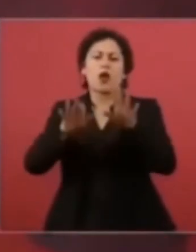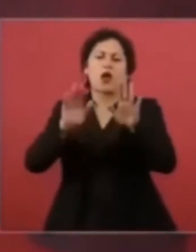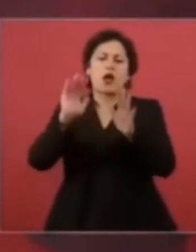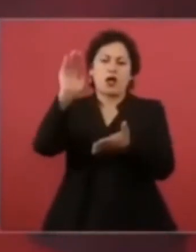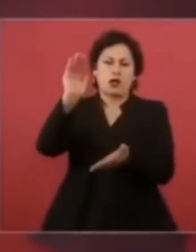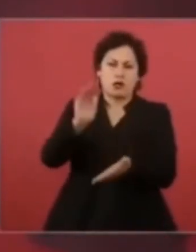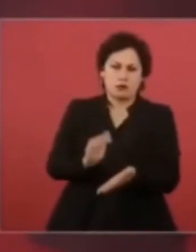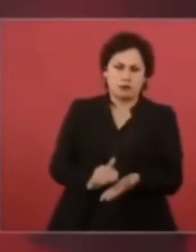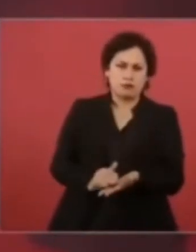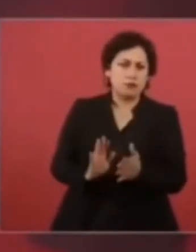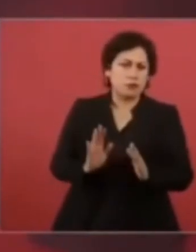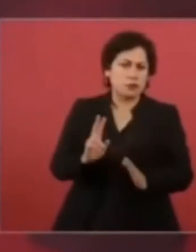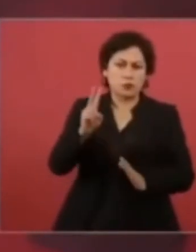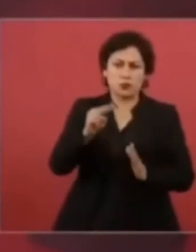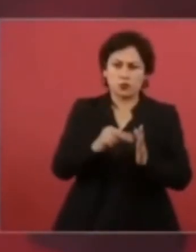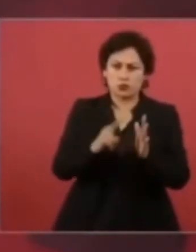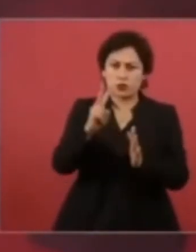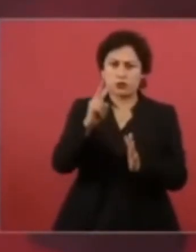Pero